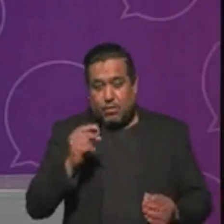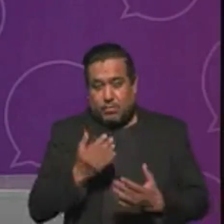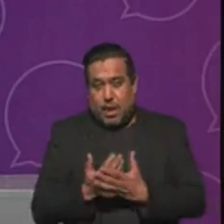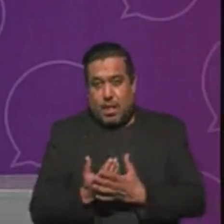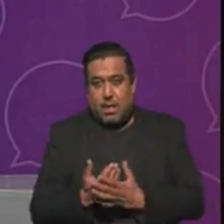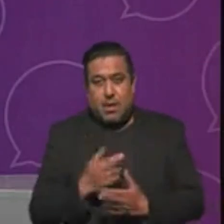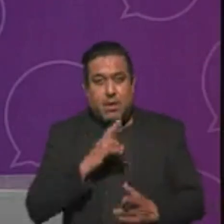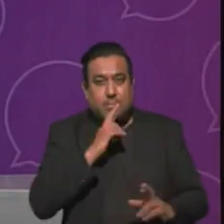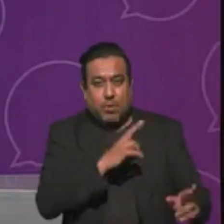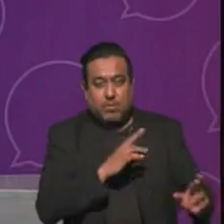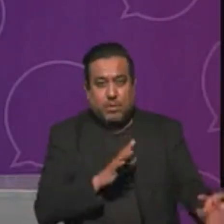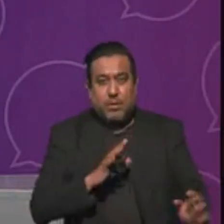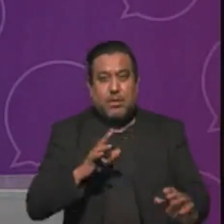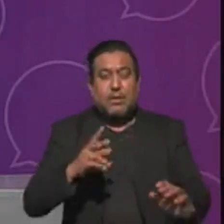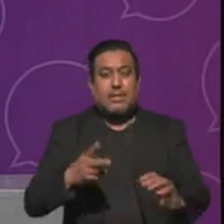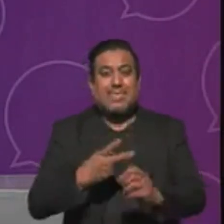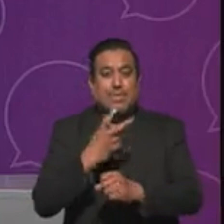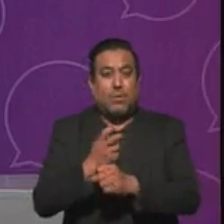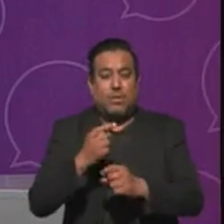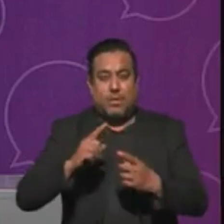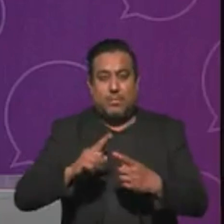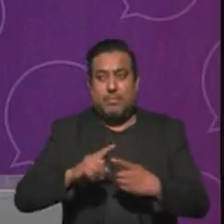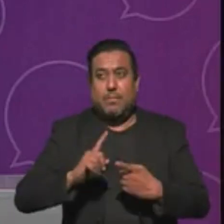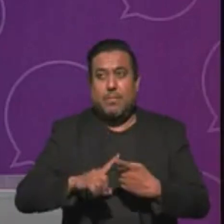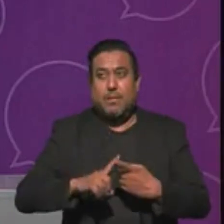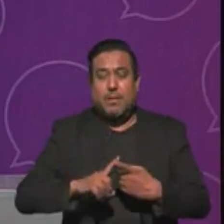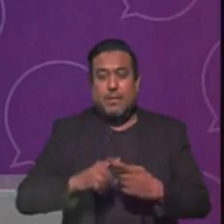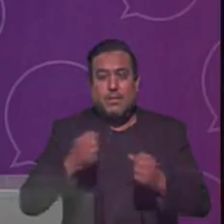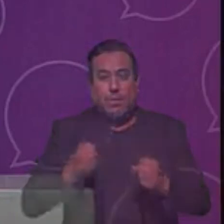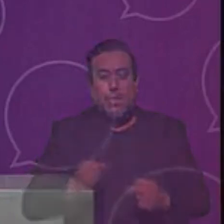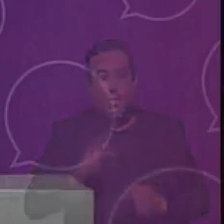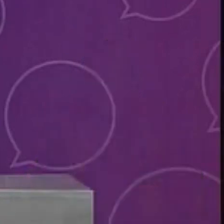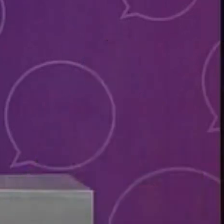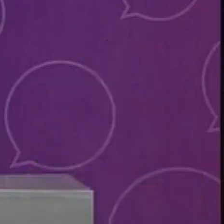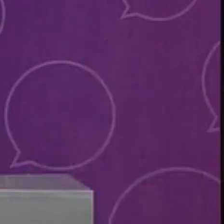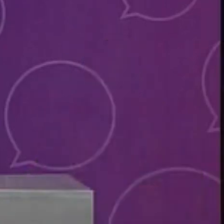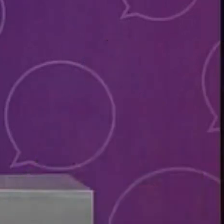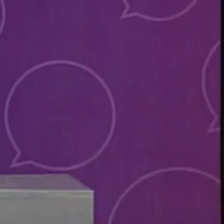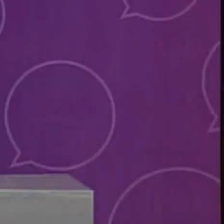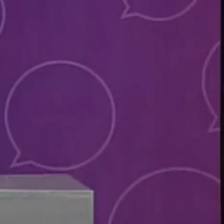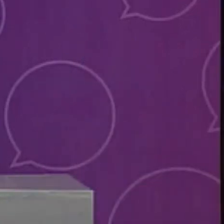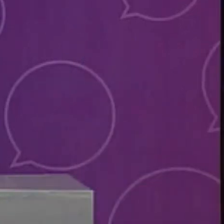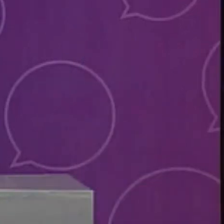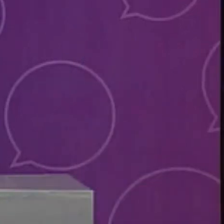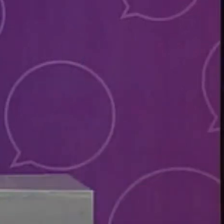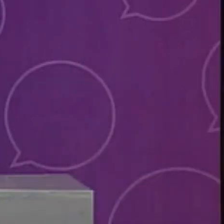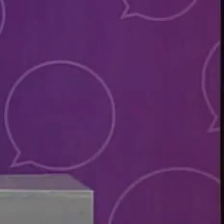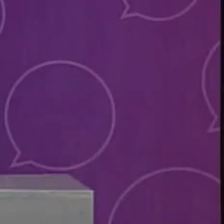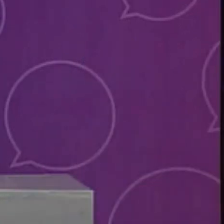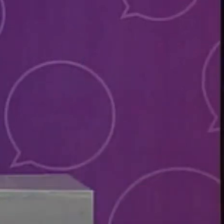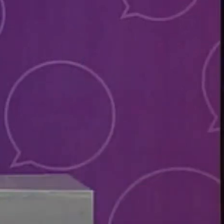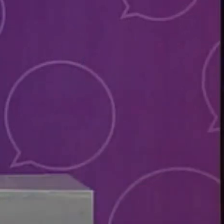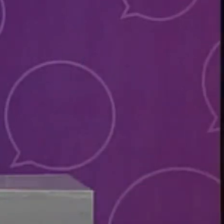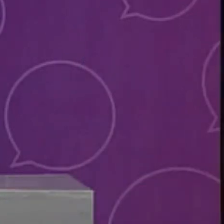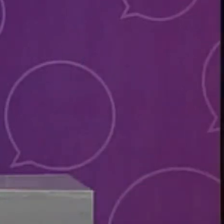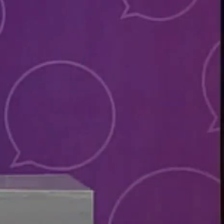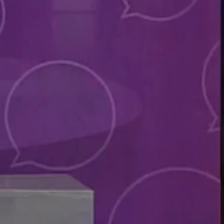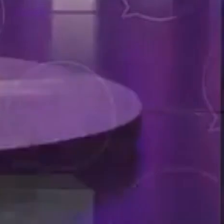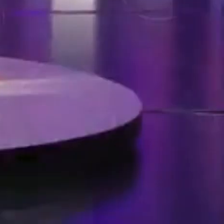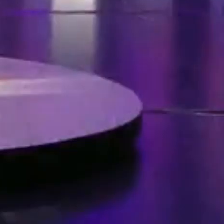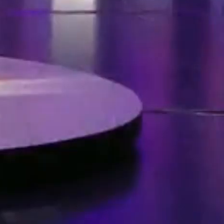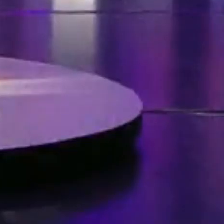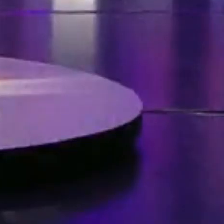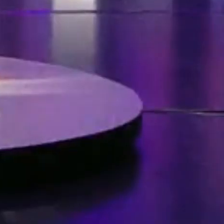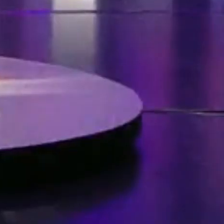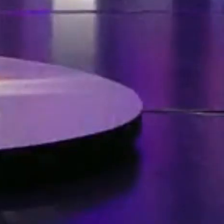mismo tema que es seguridad pública y vamos a dar inicio con el candidato Luis Guillermo Ortiz Alva de movimiento ciudadano La